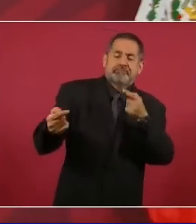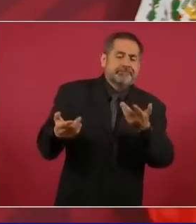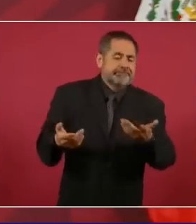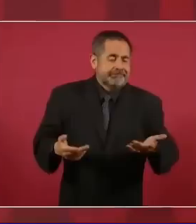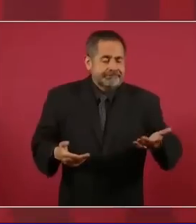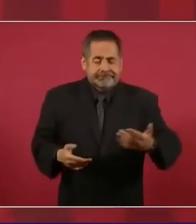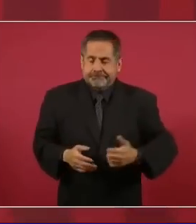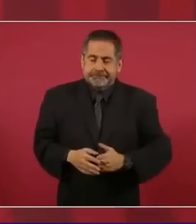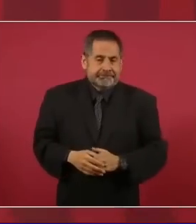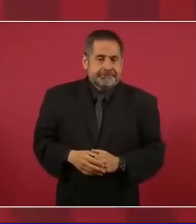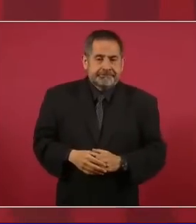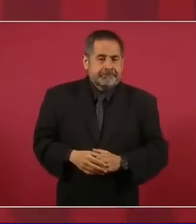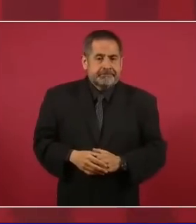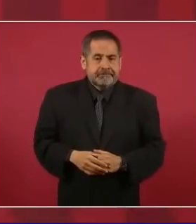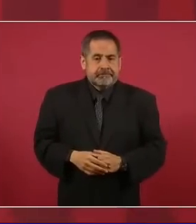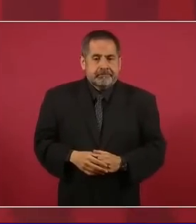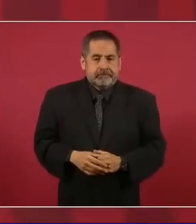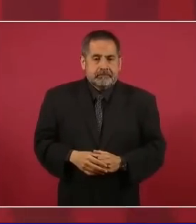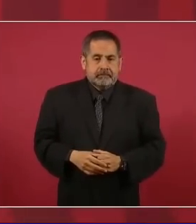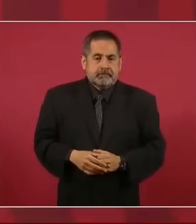Yo quisiera que